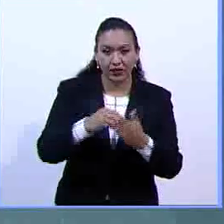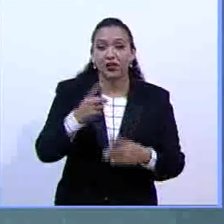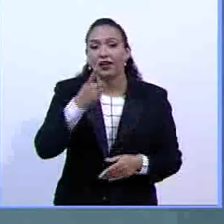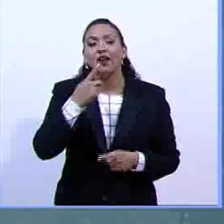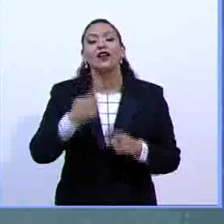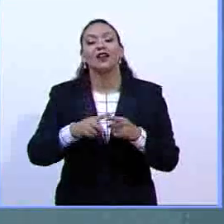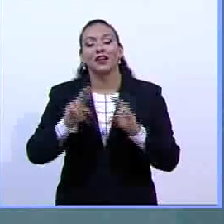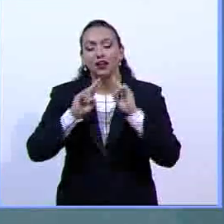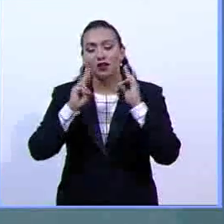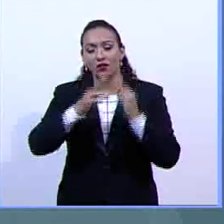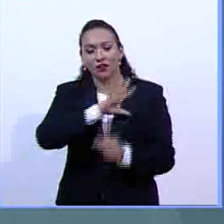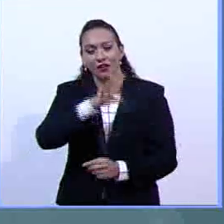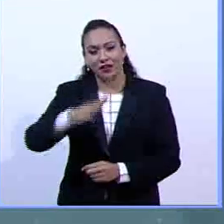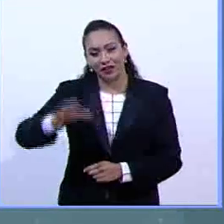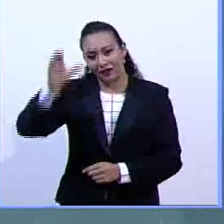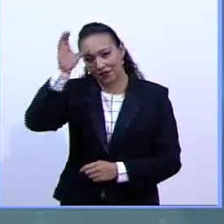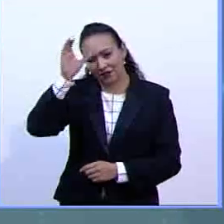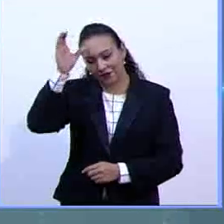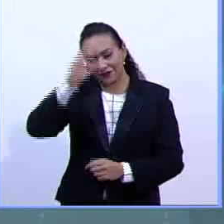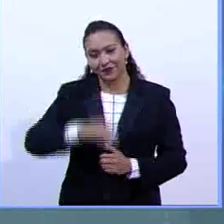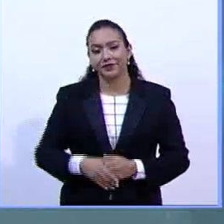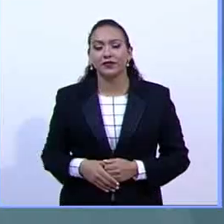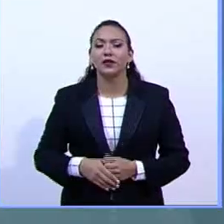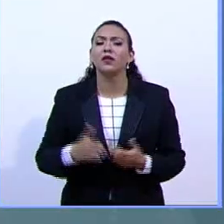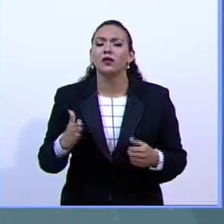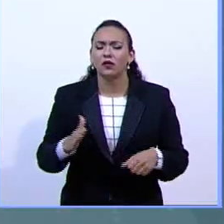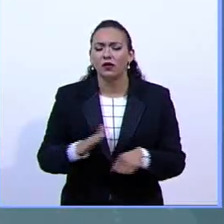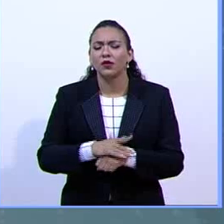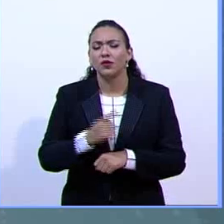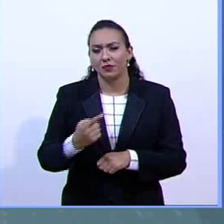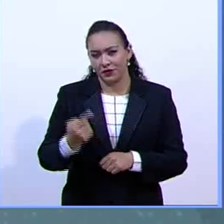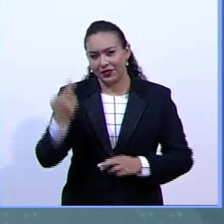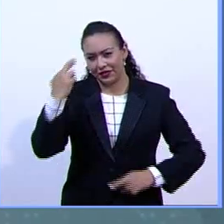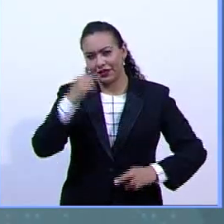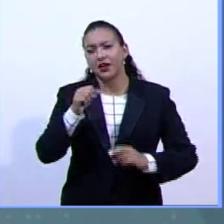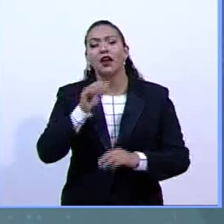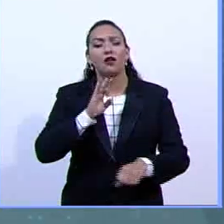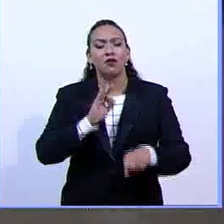Científico y Derechos Humanos. Al resolver el amparo en revisión